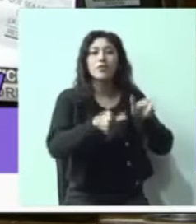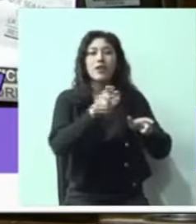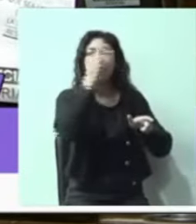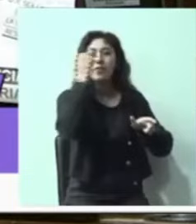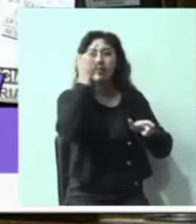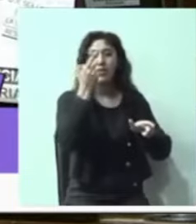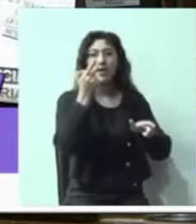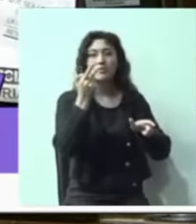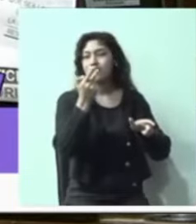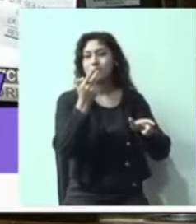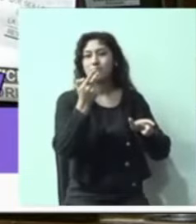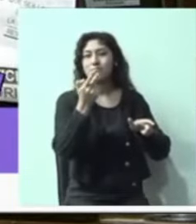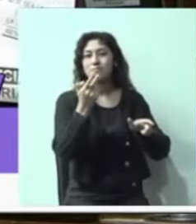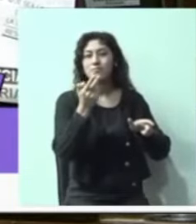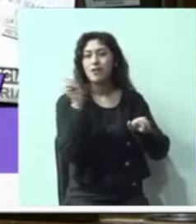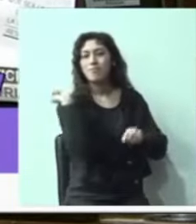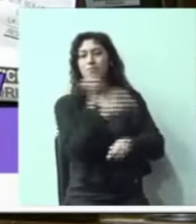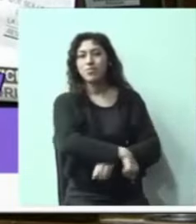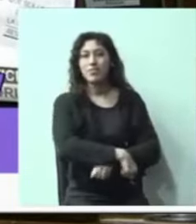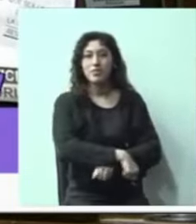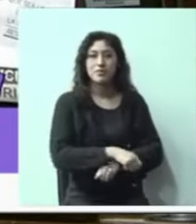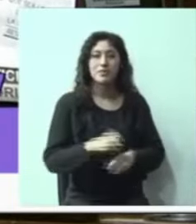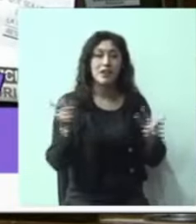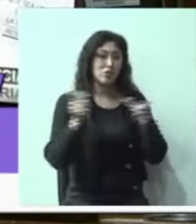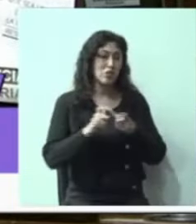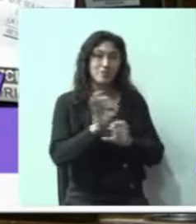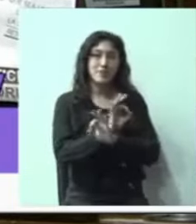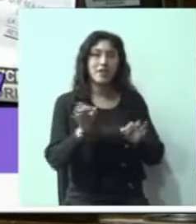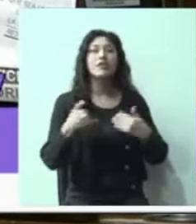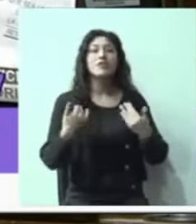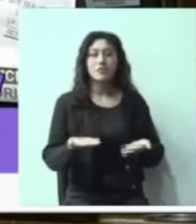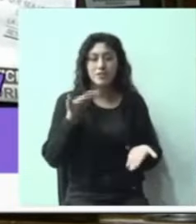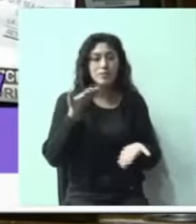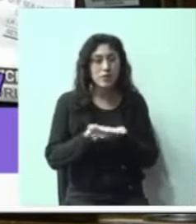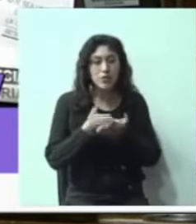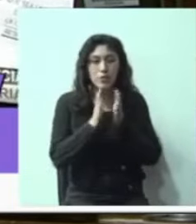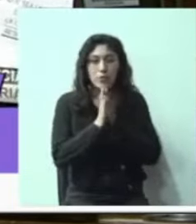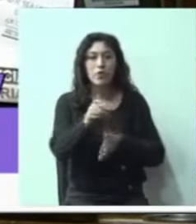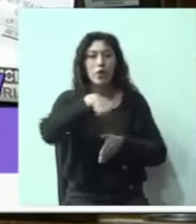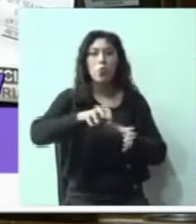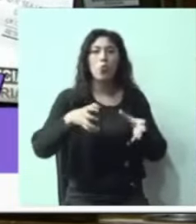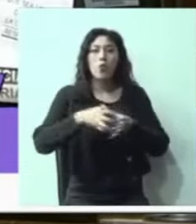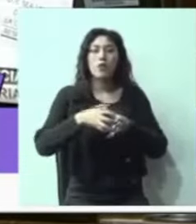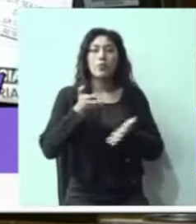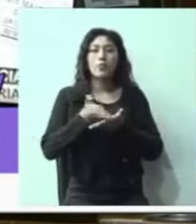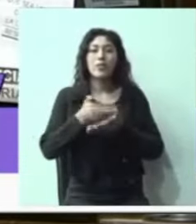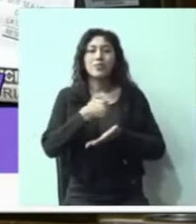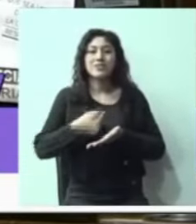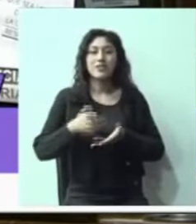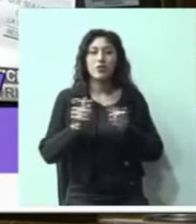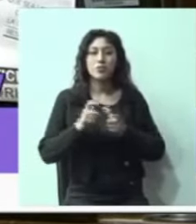enfermería, no se quiere reunir. Entonces yo insto a que este cuerpo le diga al presidente de la Comisión de